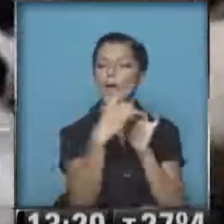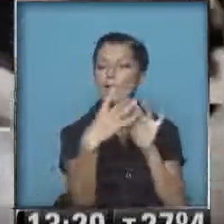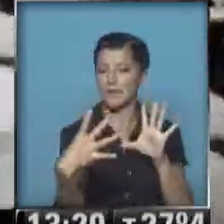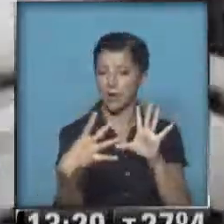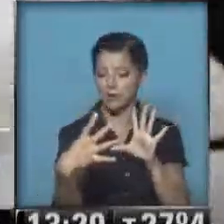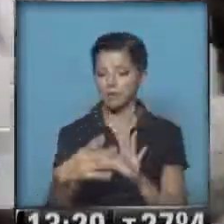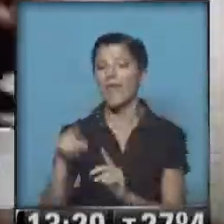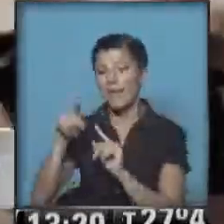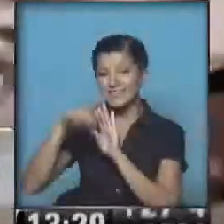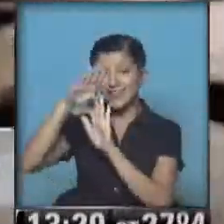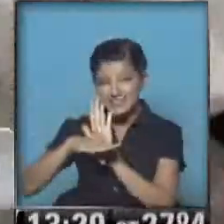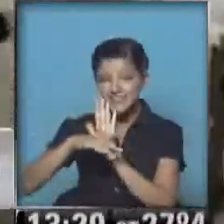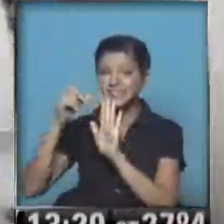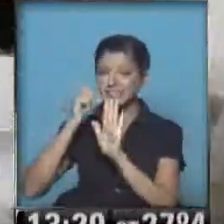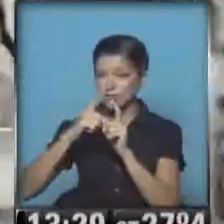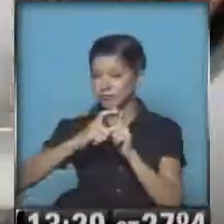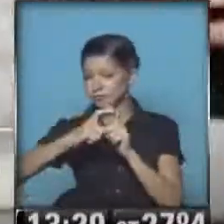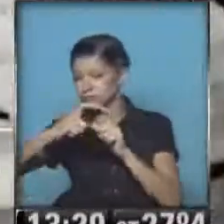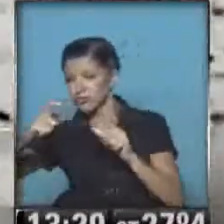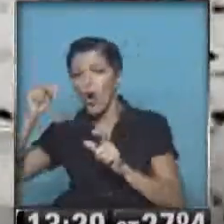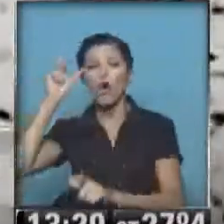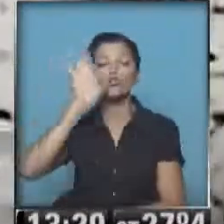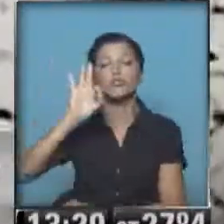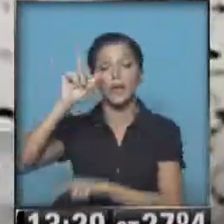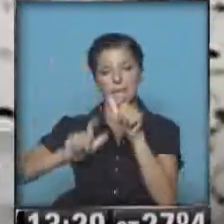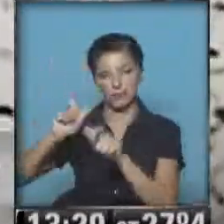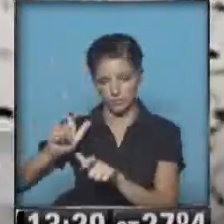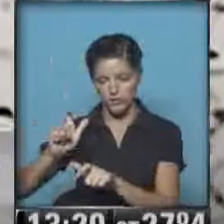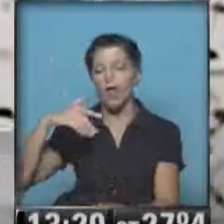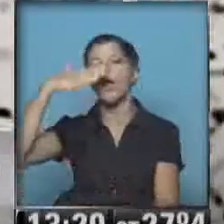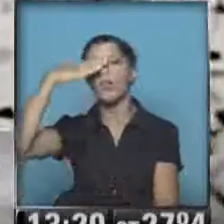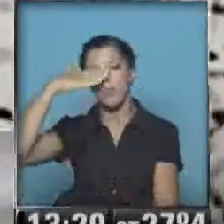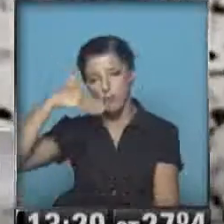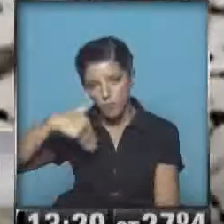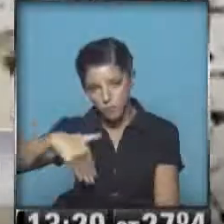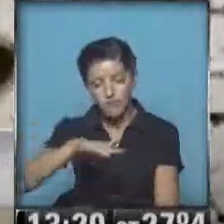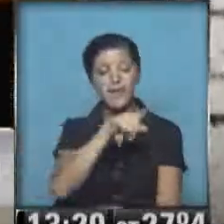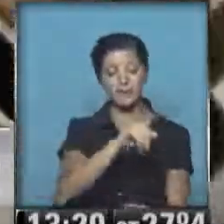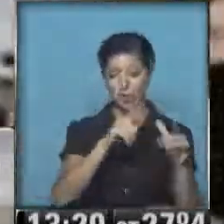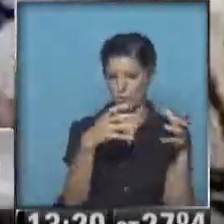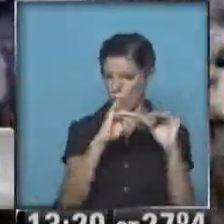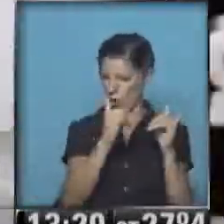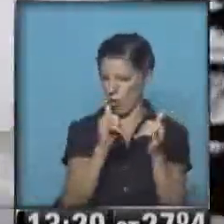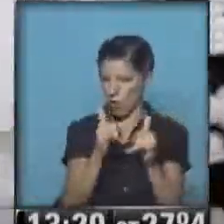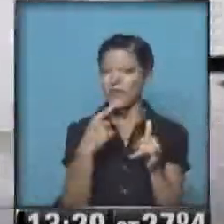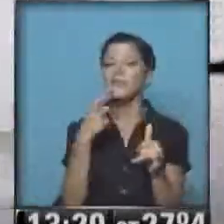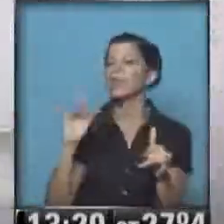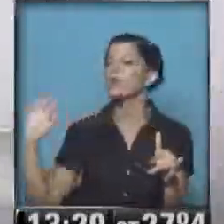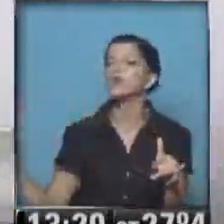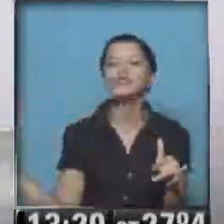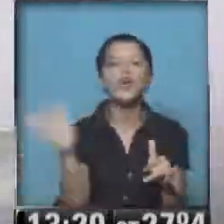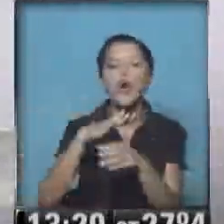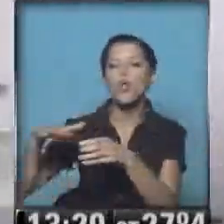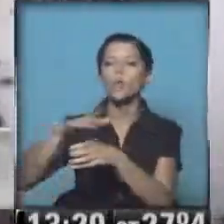pocos días ascendió a 800. Poco después, los jóvenes turcos ordenaron deportar a toda la